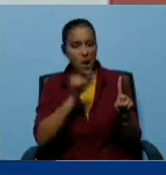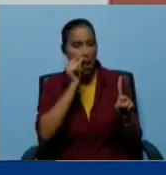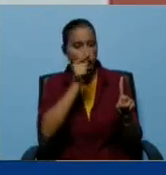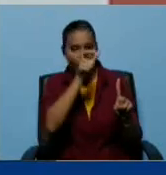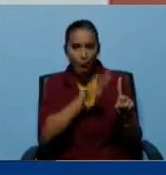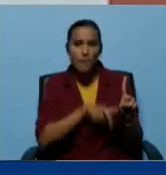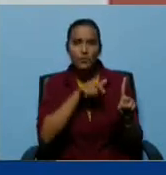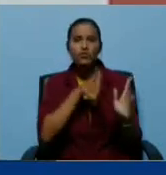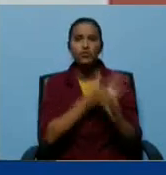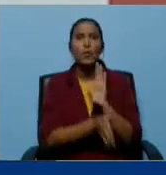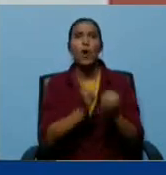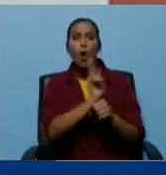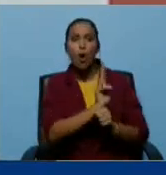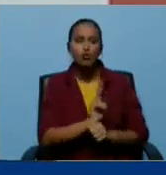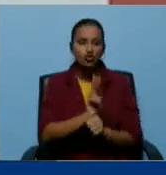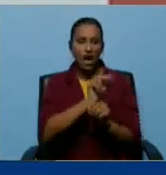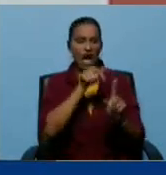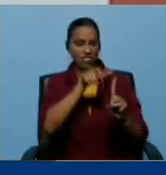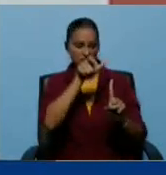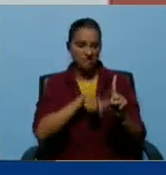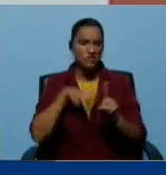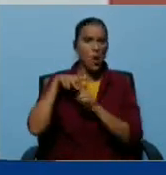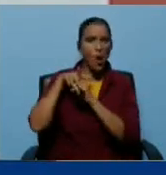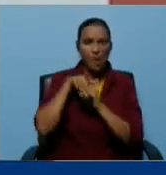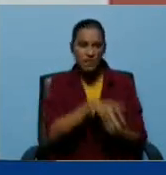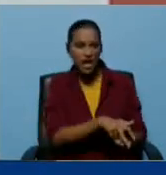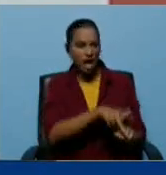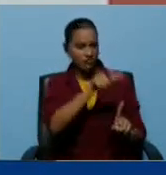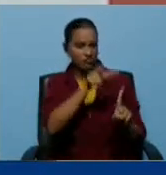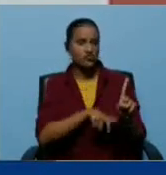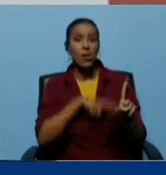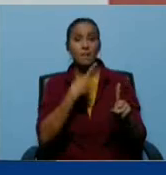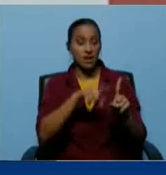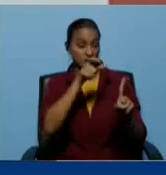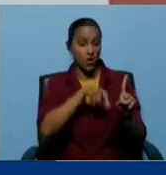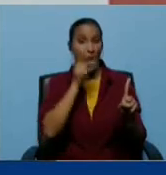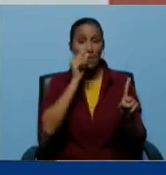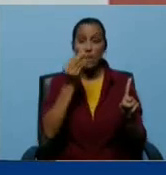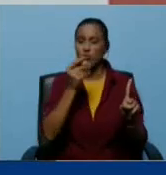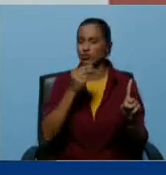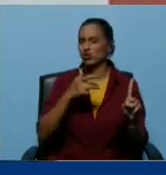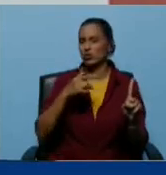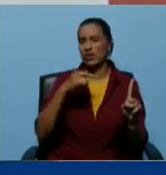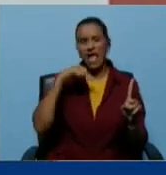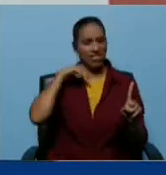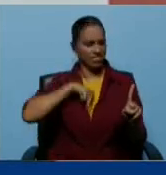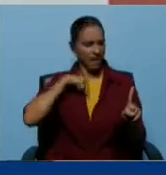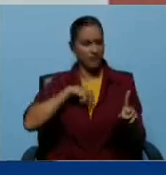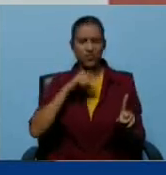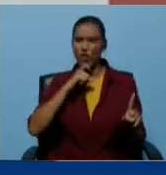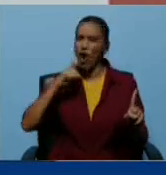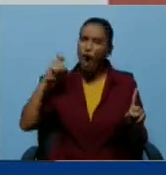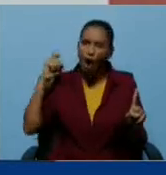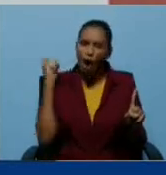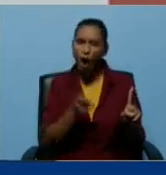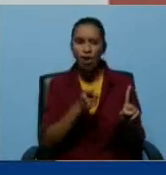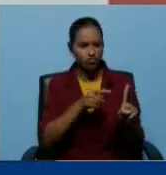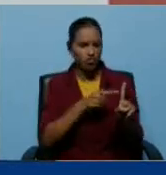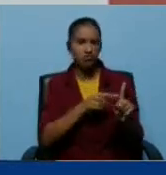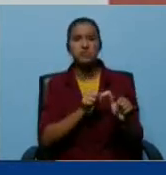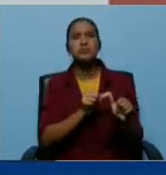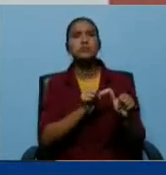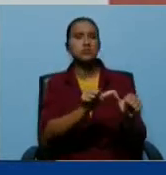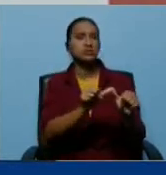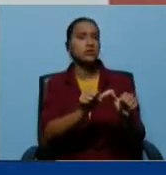pateado, abandonado y humillado, pero él como piltrafa llena de odio sigue en sus cosas, pues, allá